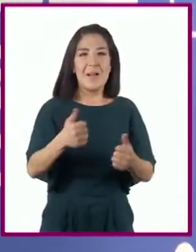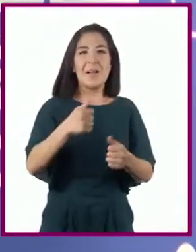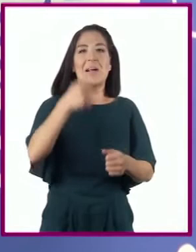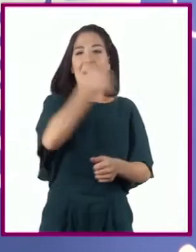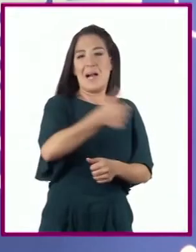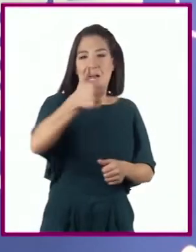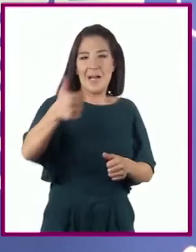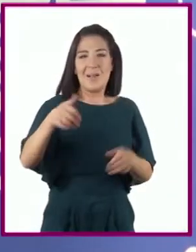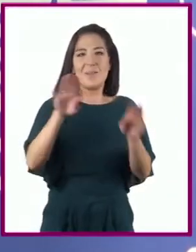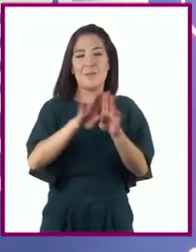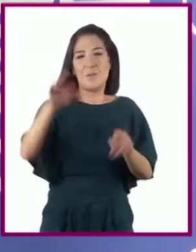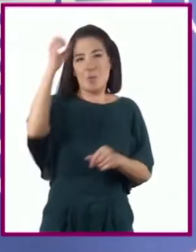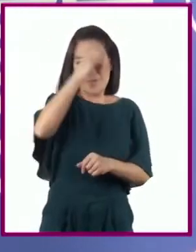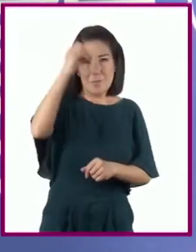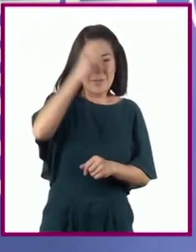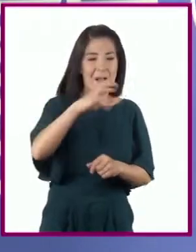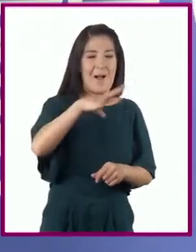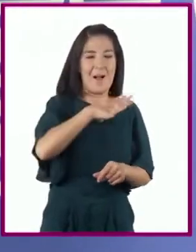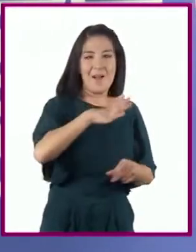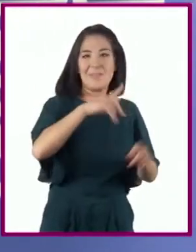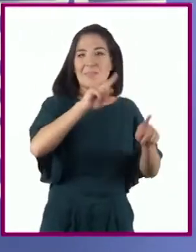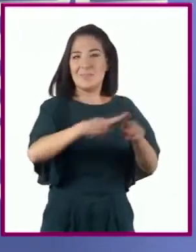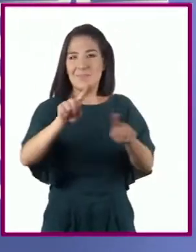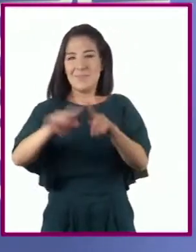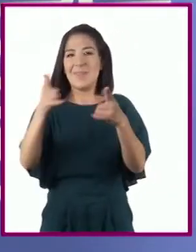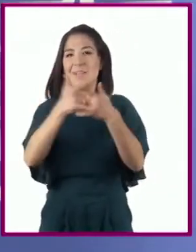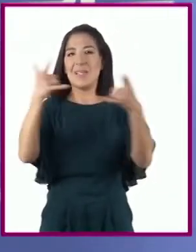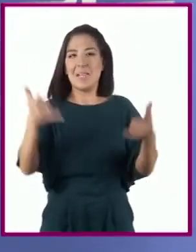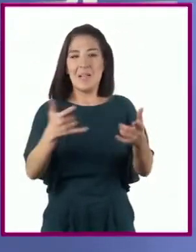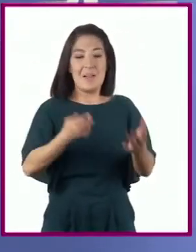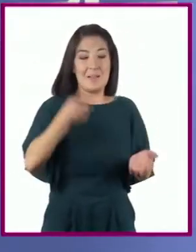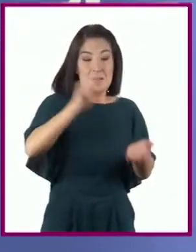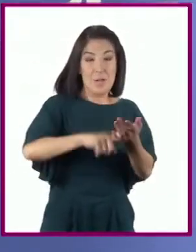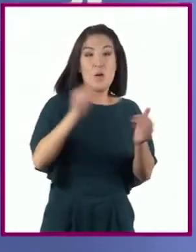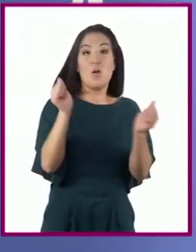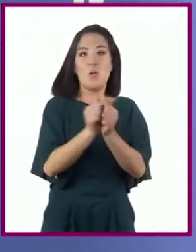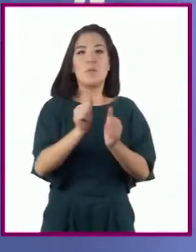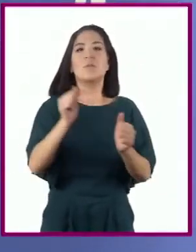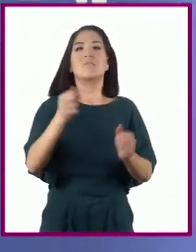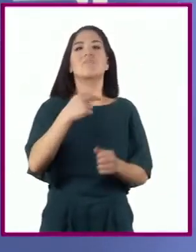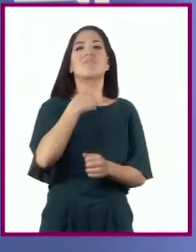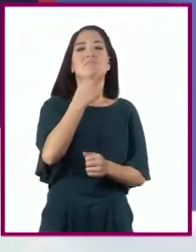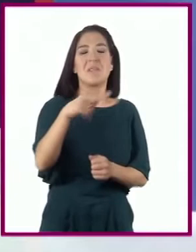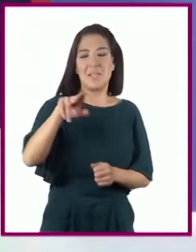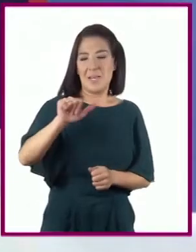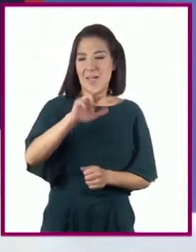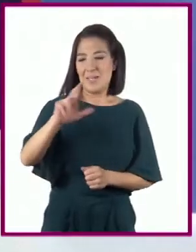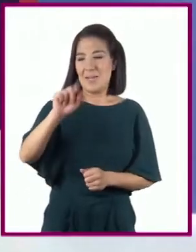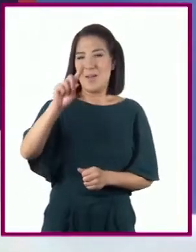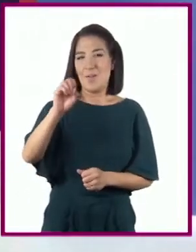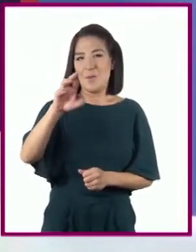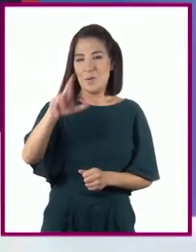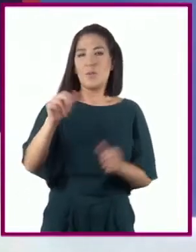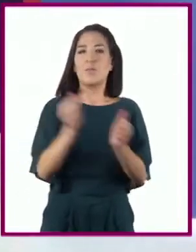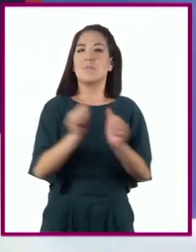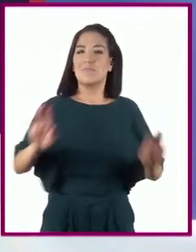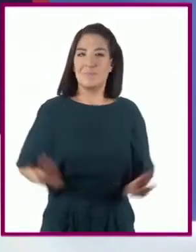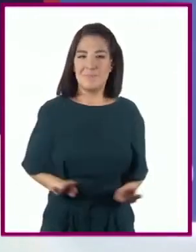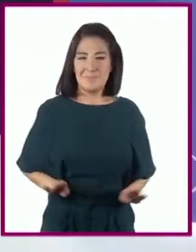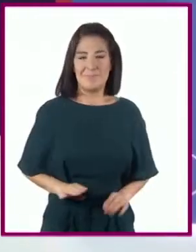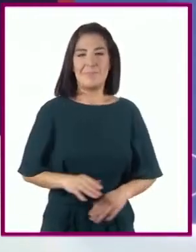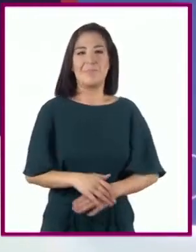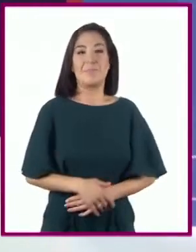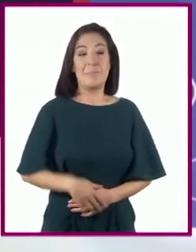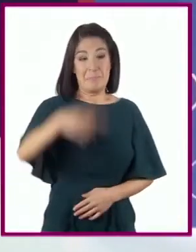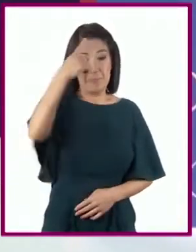que pueden tener una historia a partir del uso de un narrador con ciertas características. Para